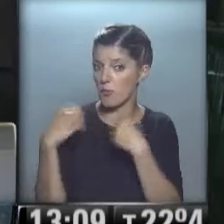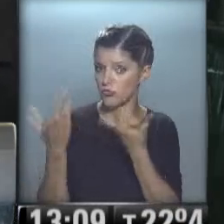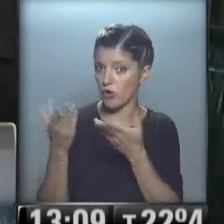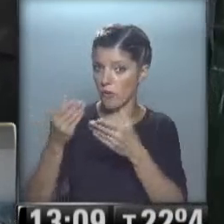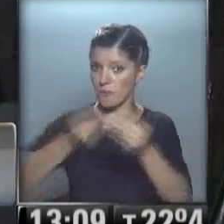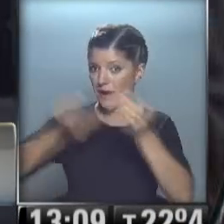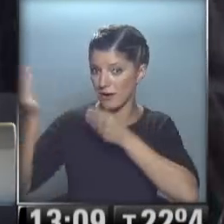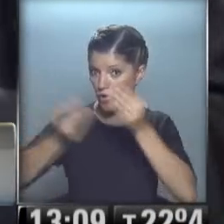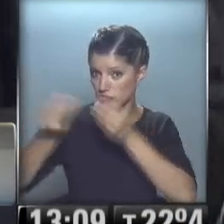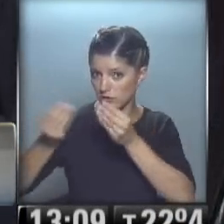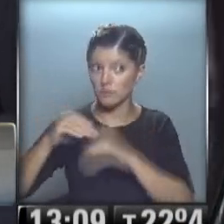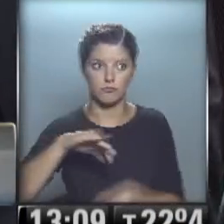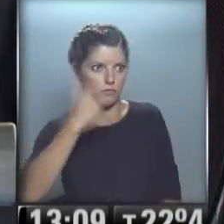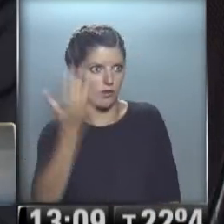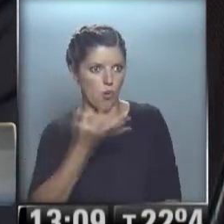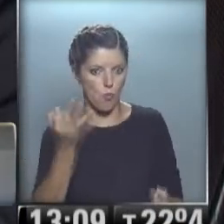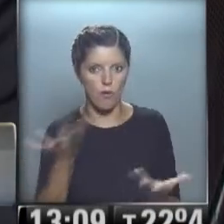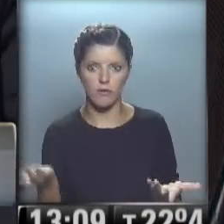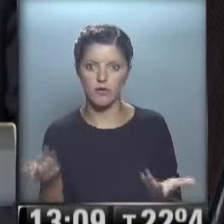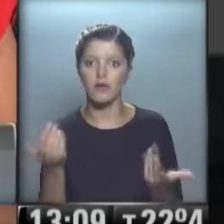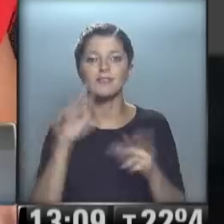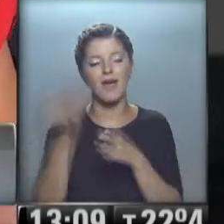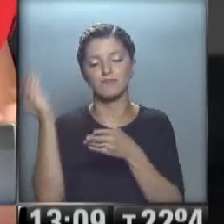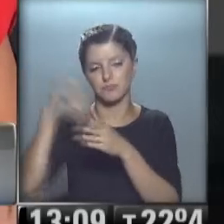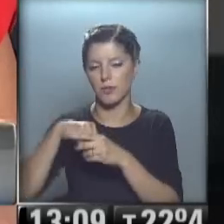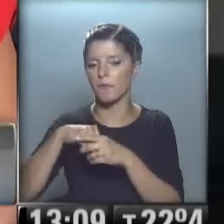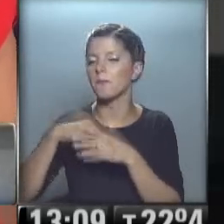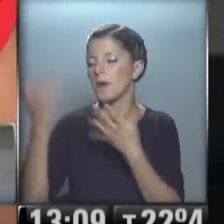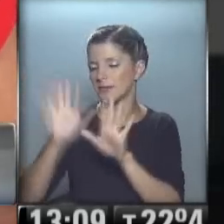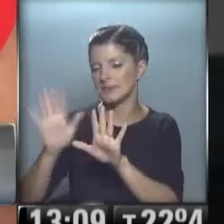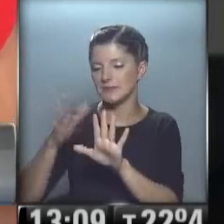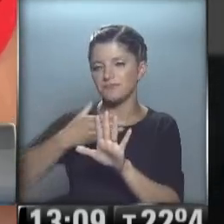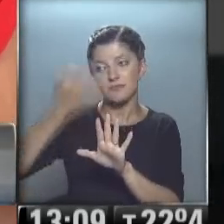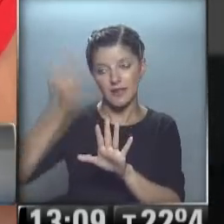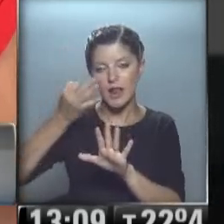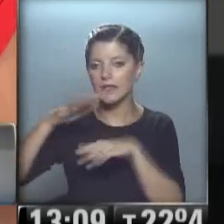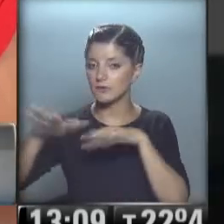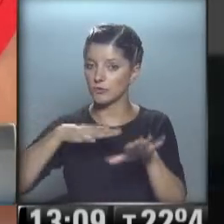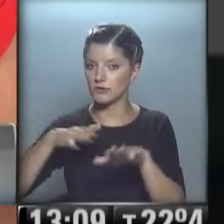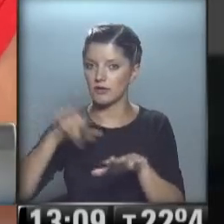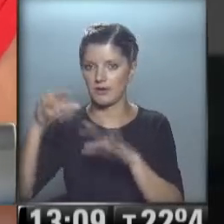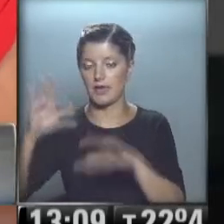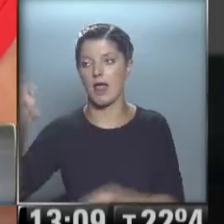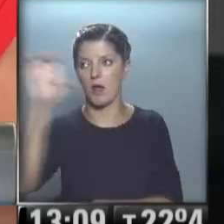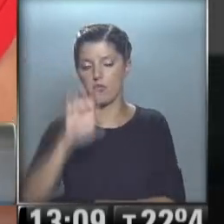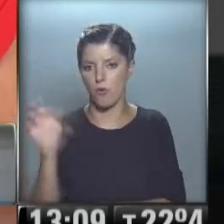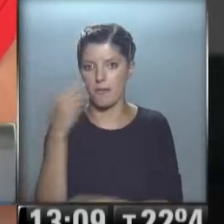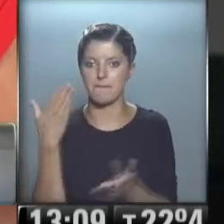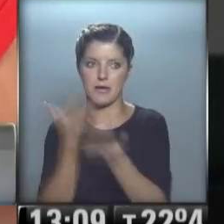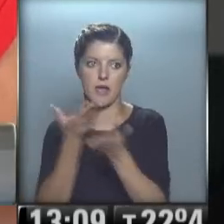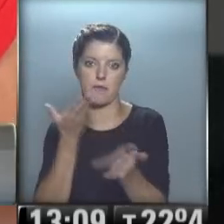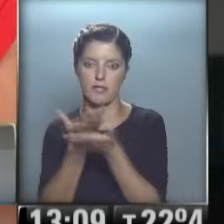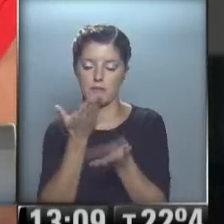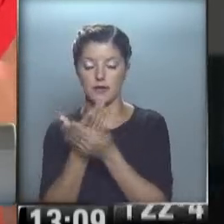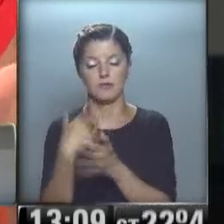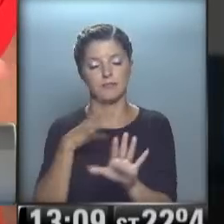una... Seguramente es parte de todo esto. Lo que pasa es que realmente las condiciones que le ponía Europa eran realmente leoninas.